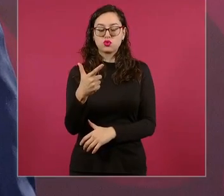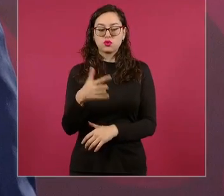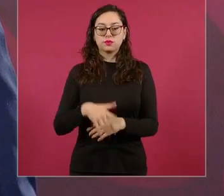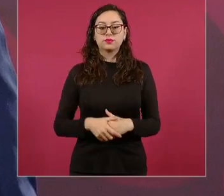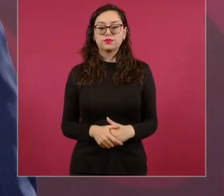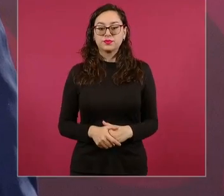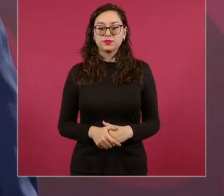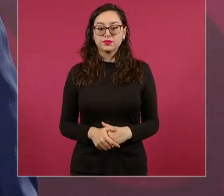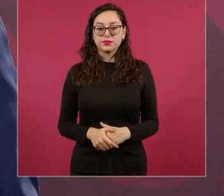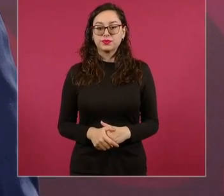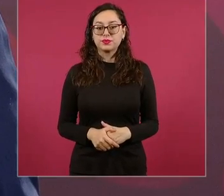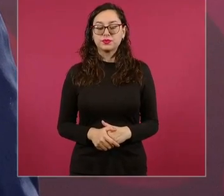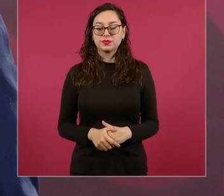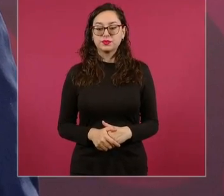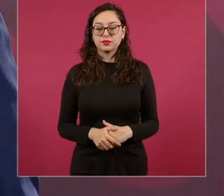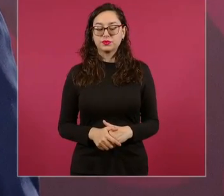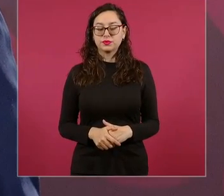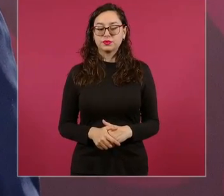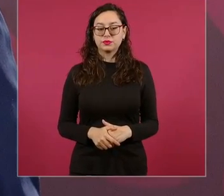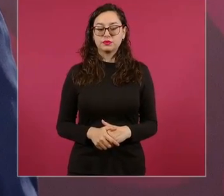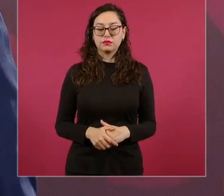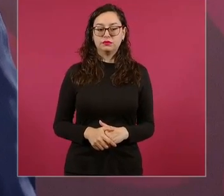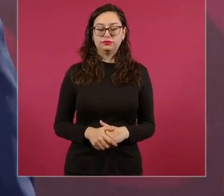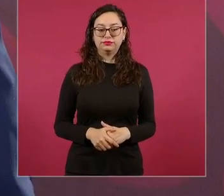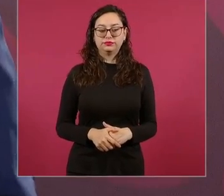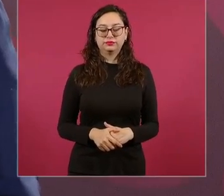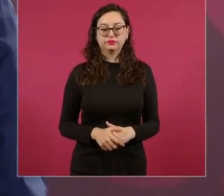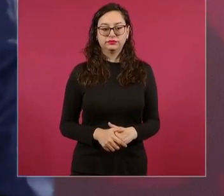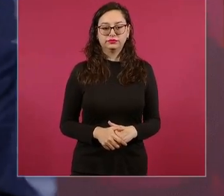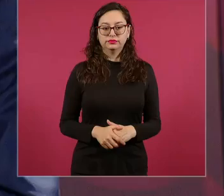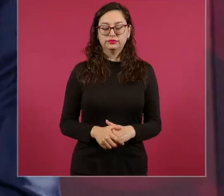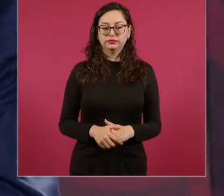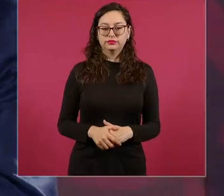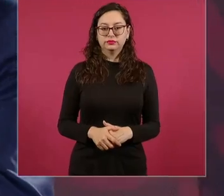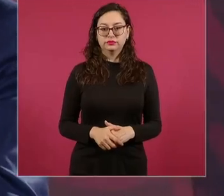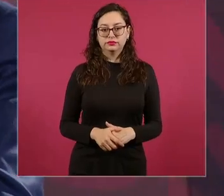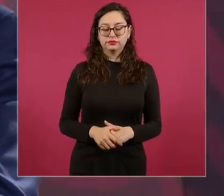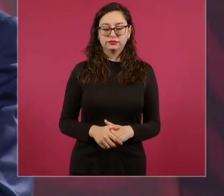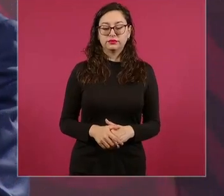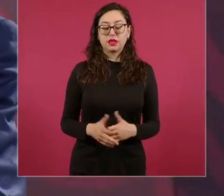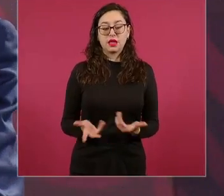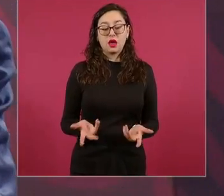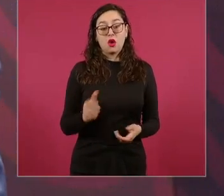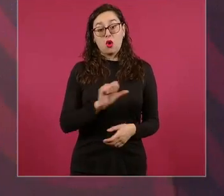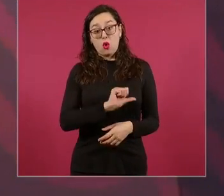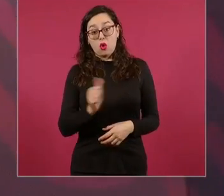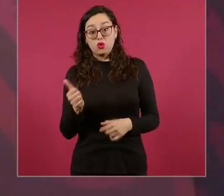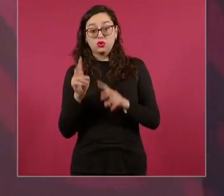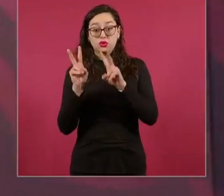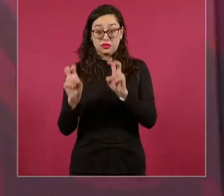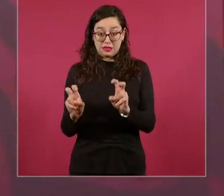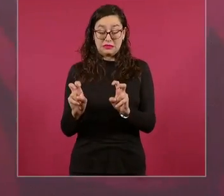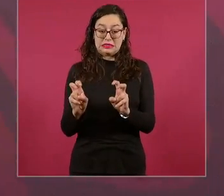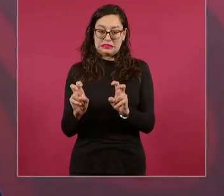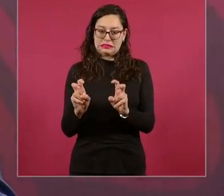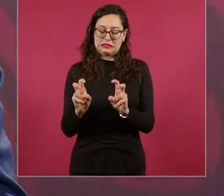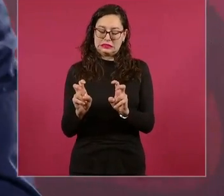nos habíamos comprometido a tratar el tema de